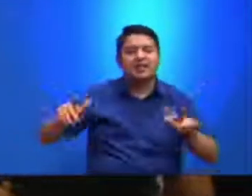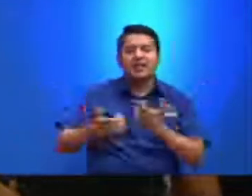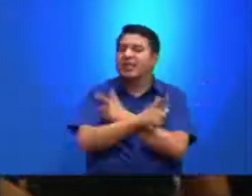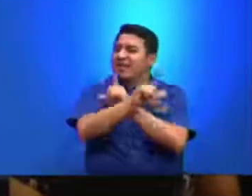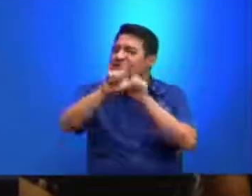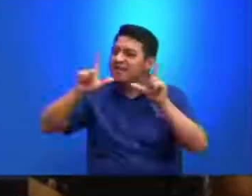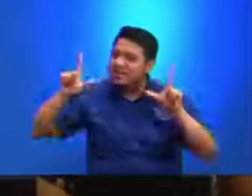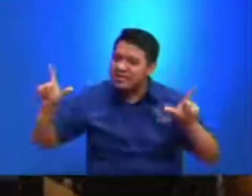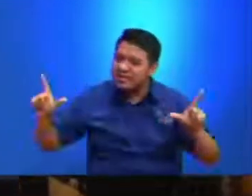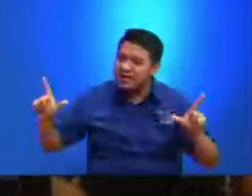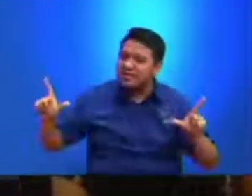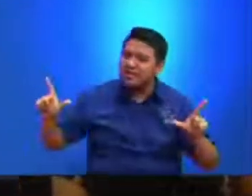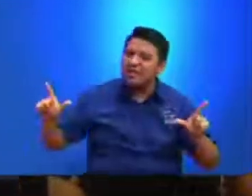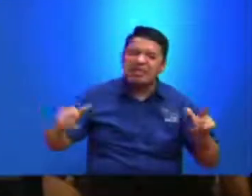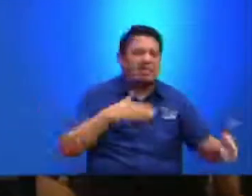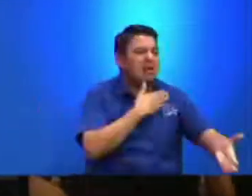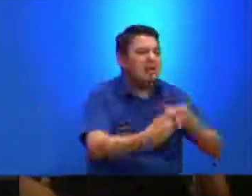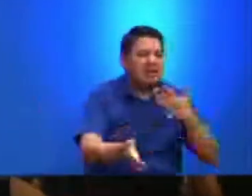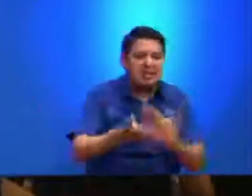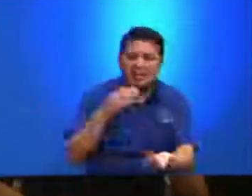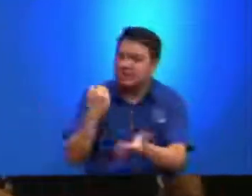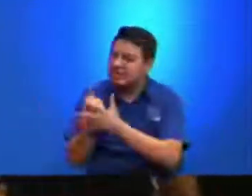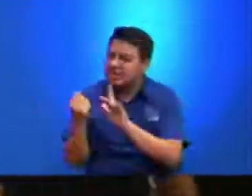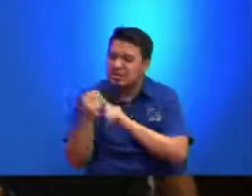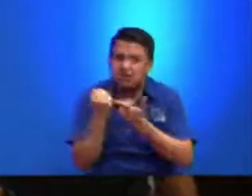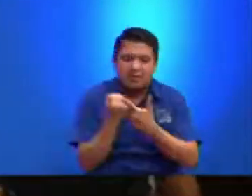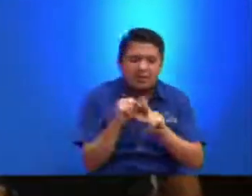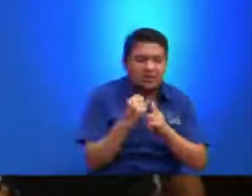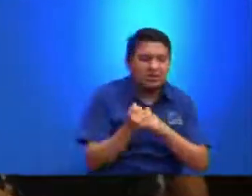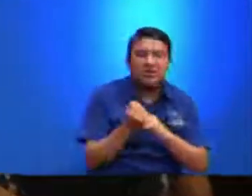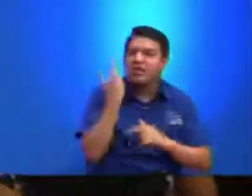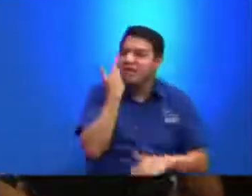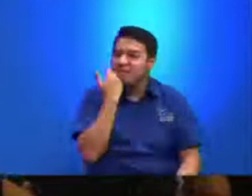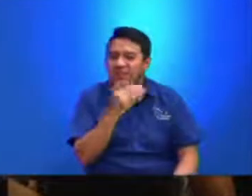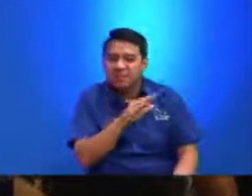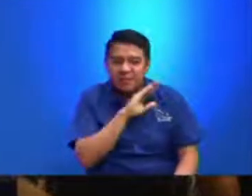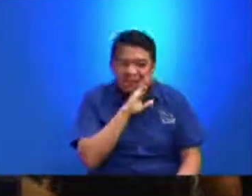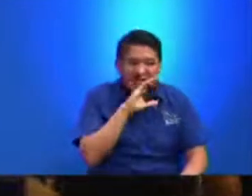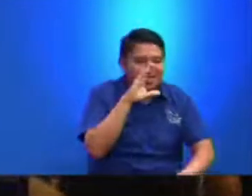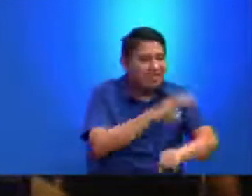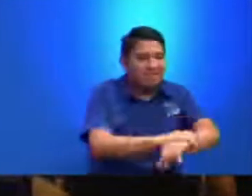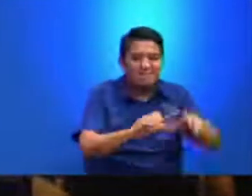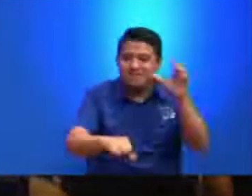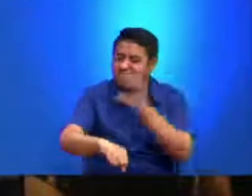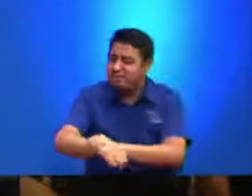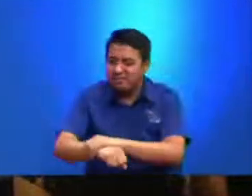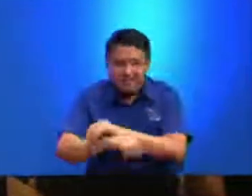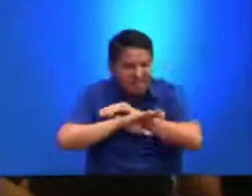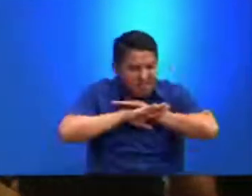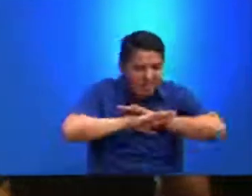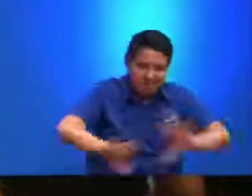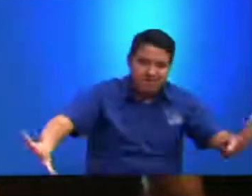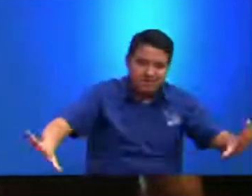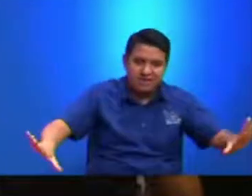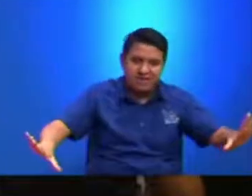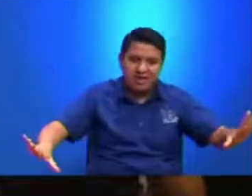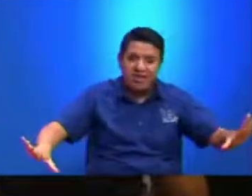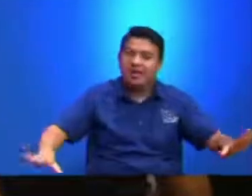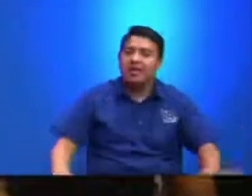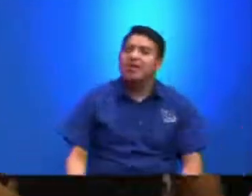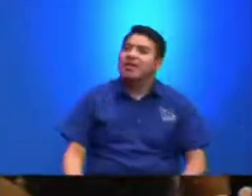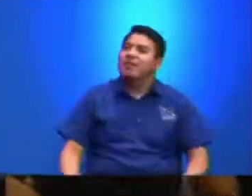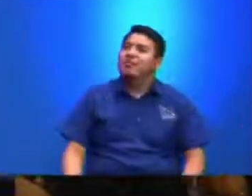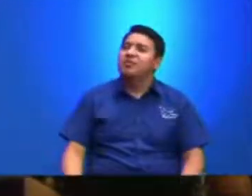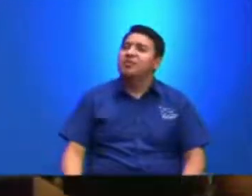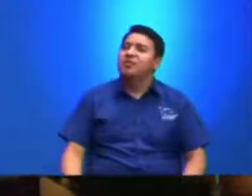Libertad de todo azote. En el nombre de Jesús. De toda enfermedad. En el nombre